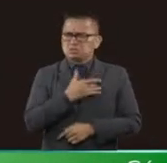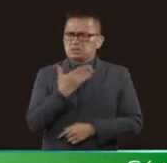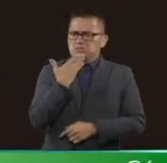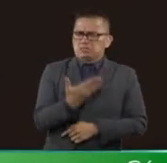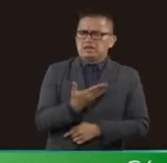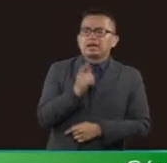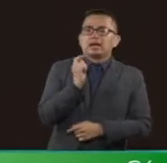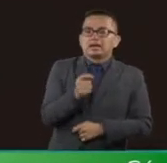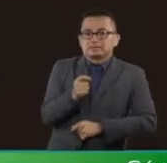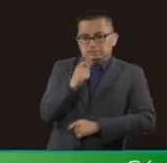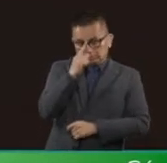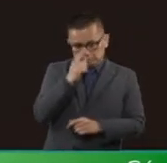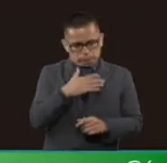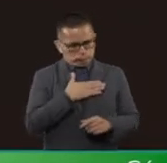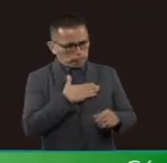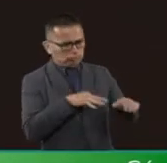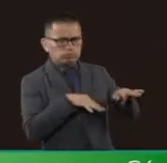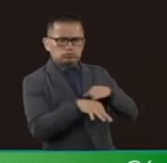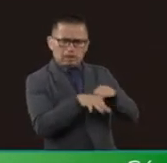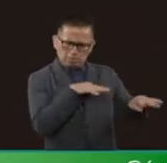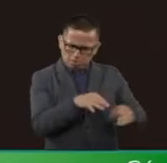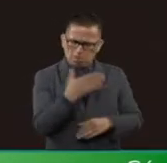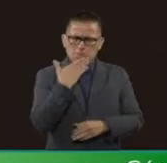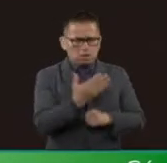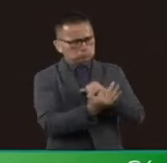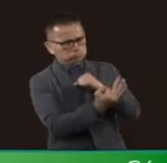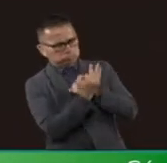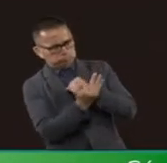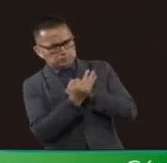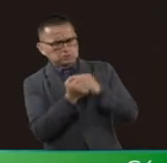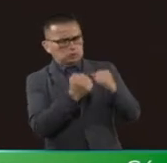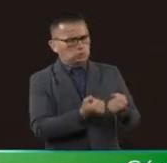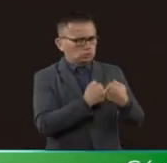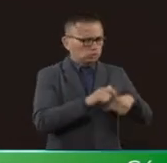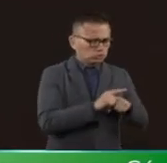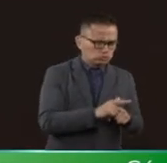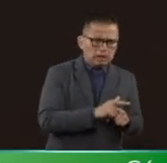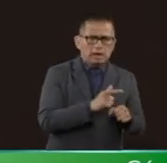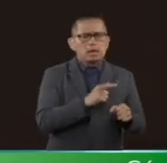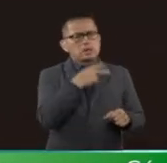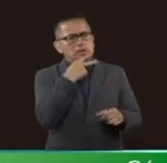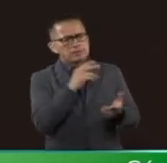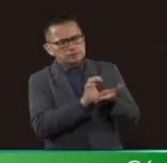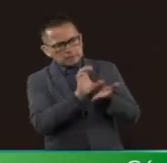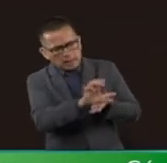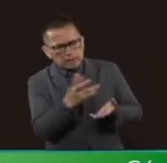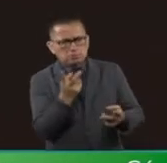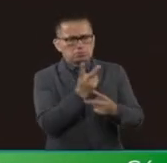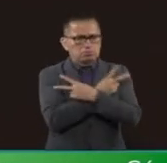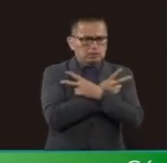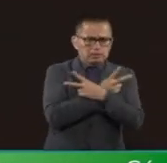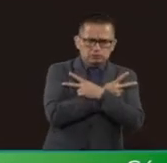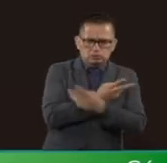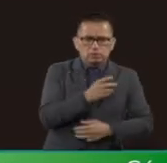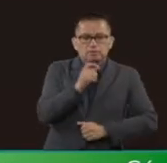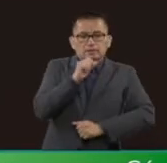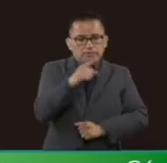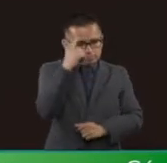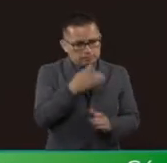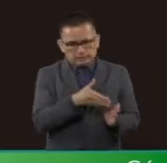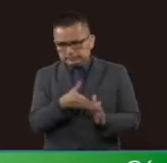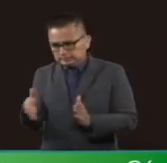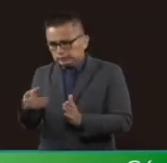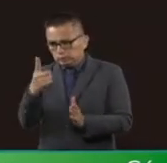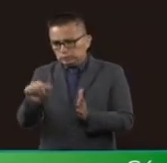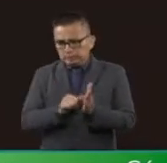un trabajo con derechos, es decir, seguridad social, aguinaldo, vacaciones, y dos, salir del mes sin haber